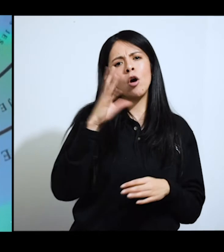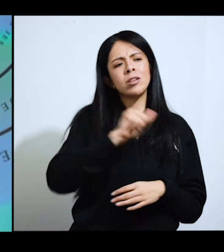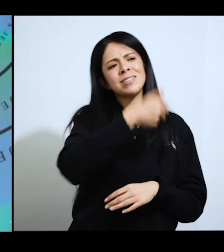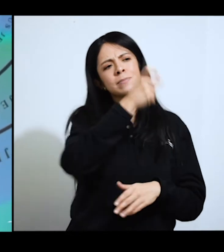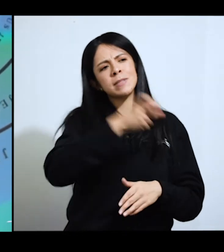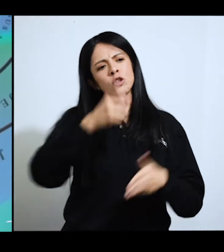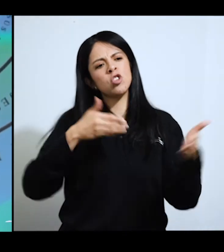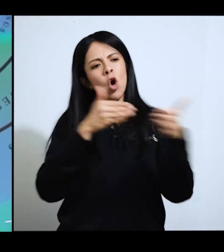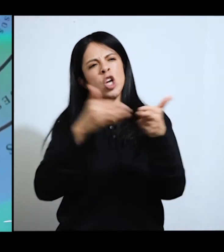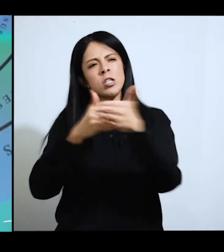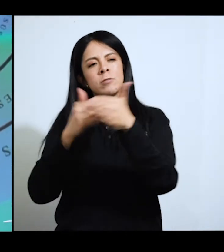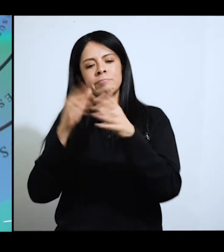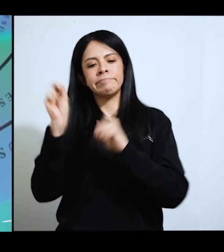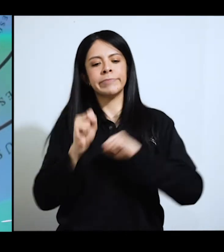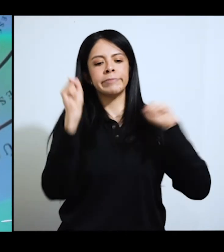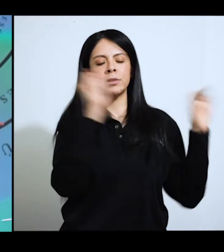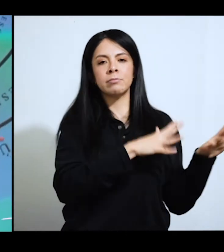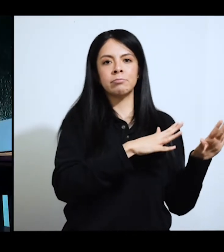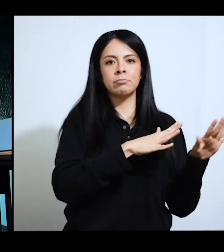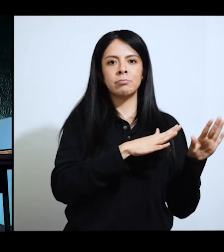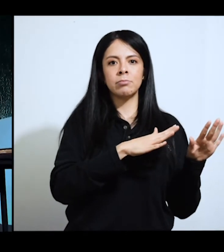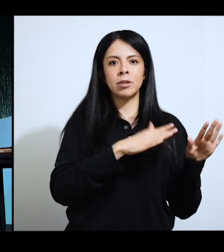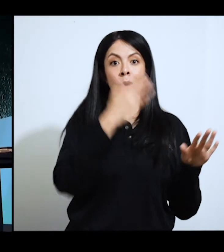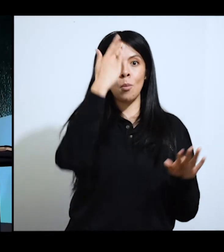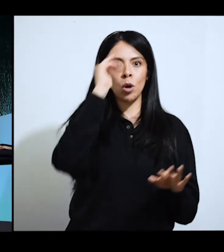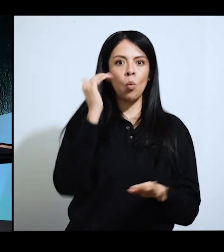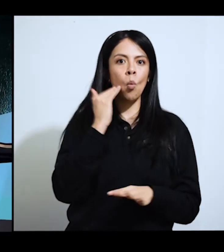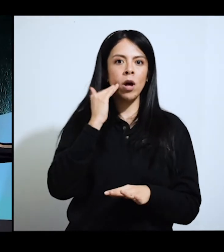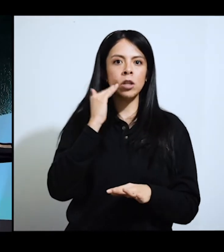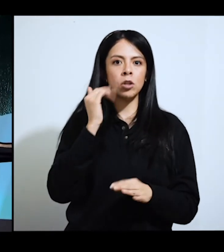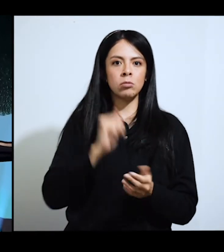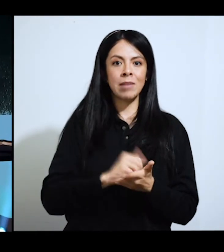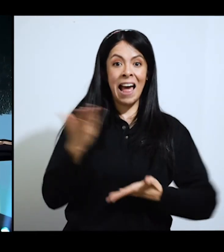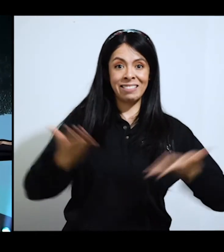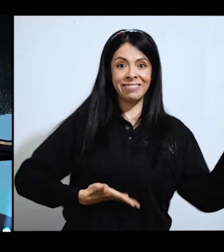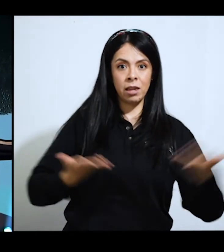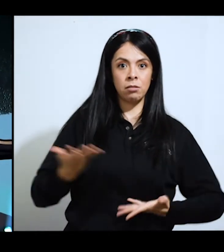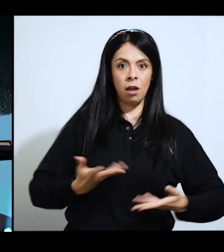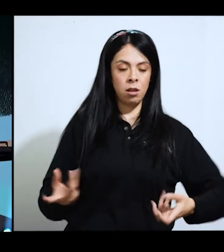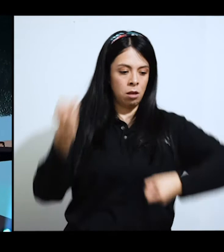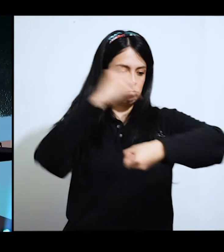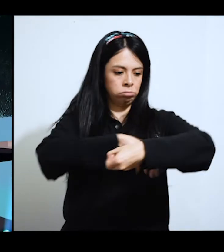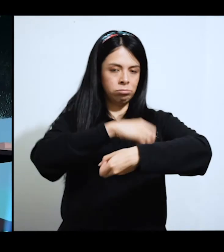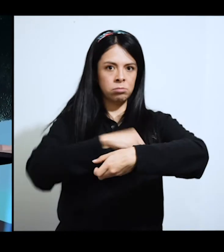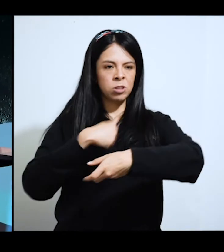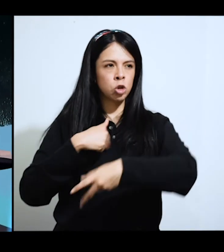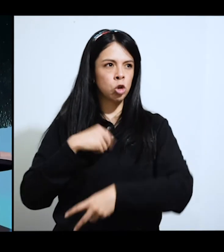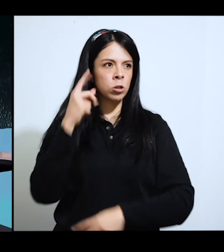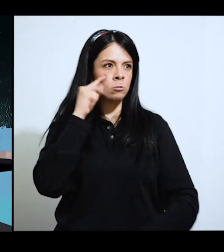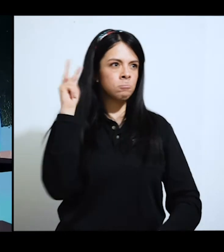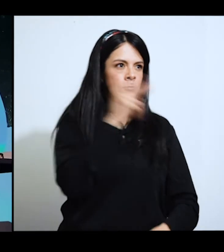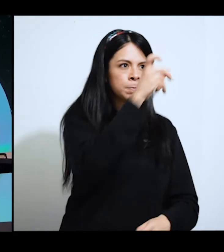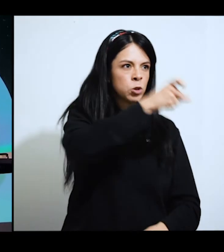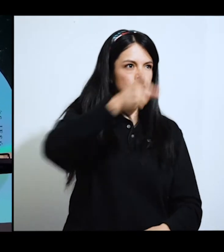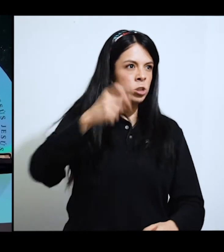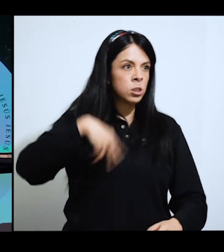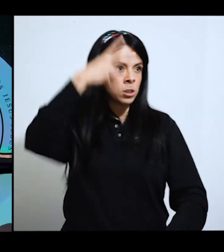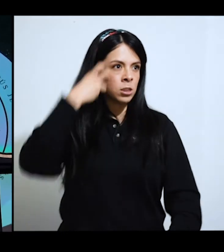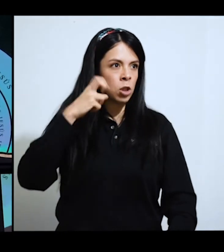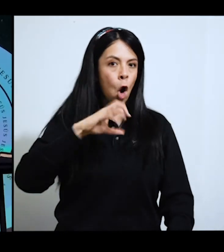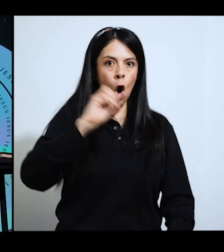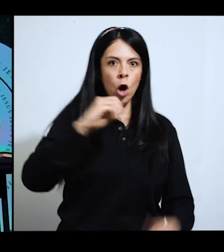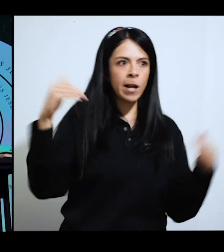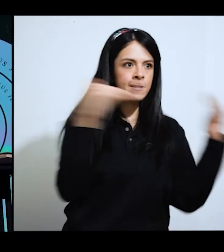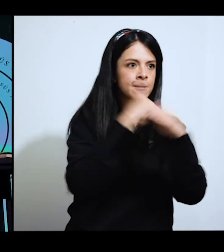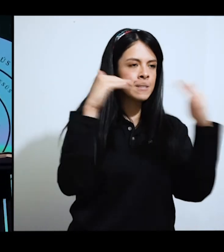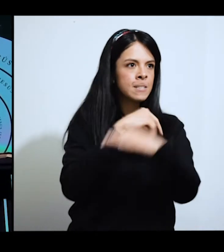Porque cuando estoy en el supermercado me sacan la rabia. O cuando los veo en las calles me da rabia